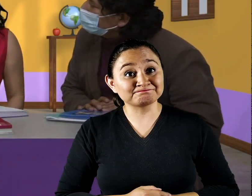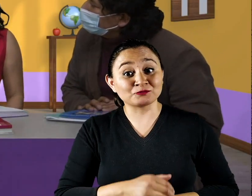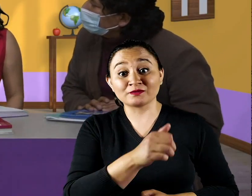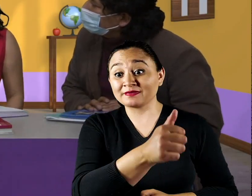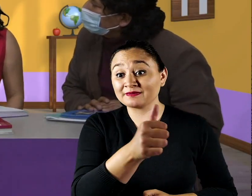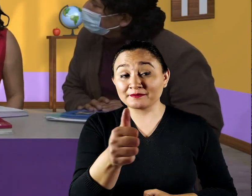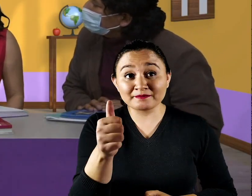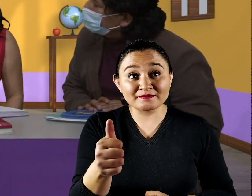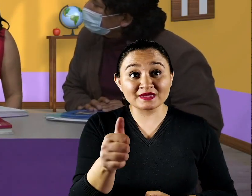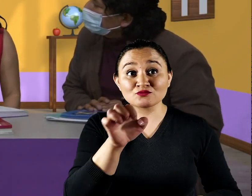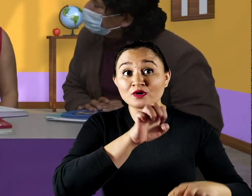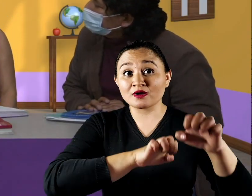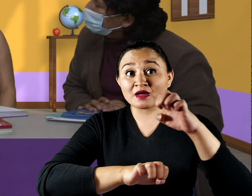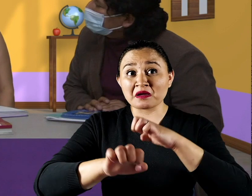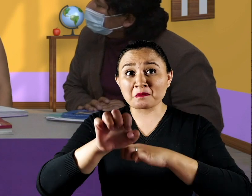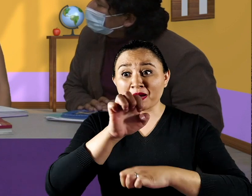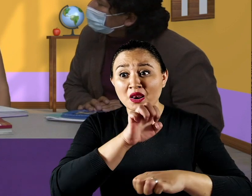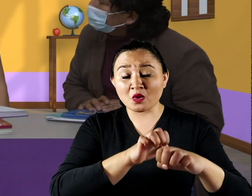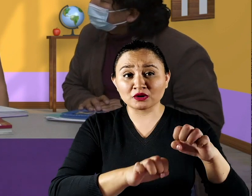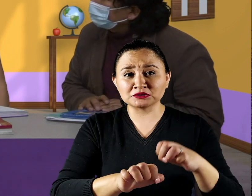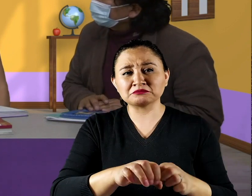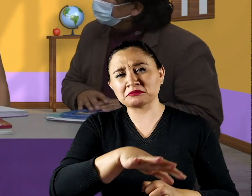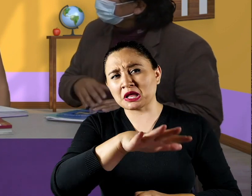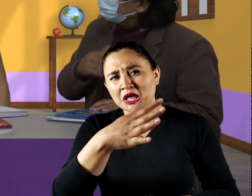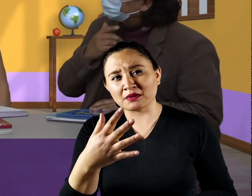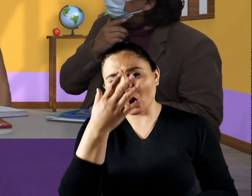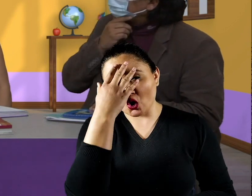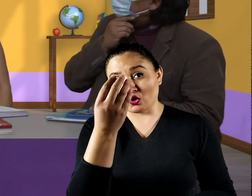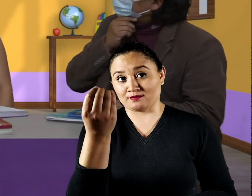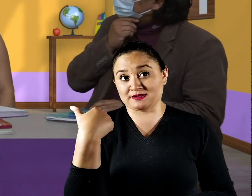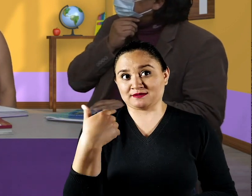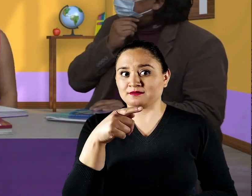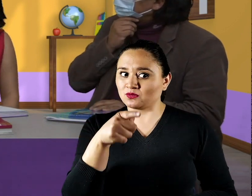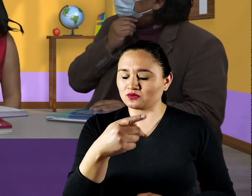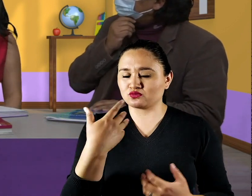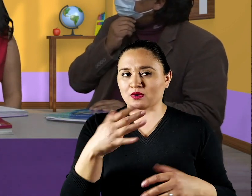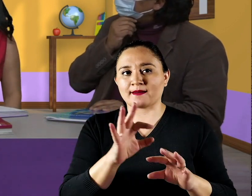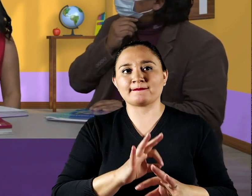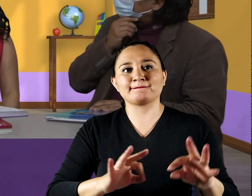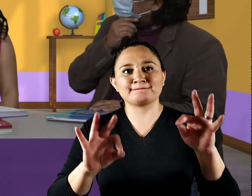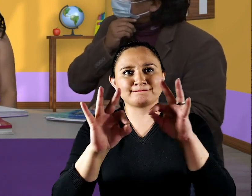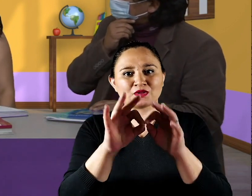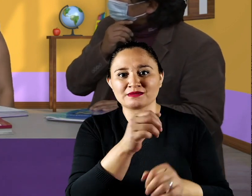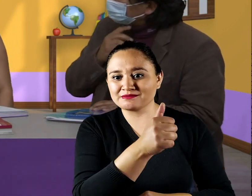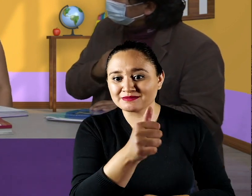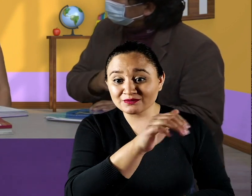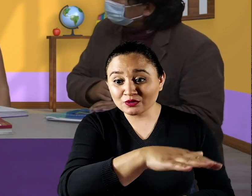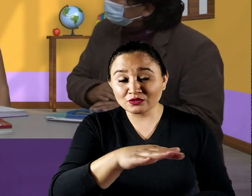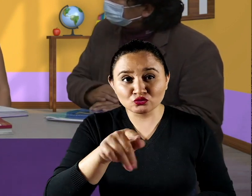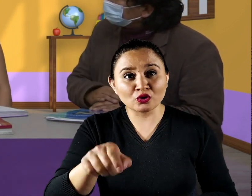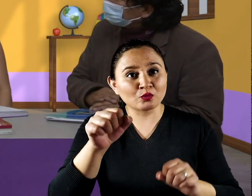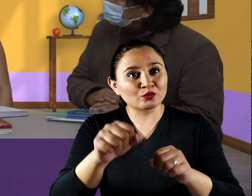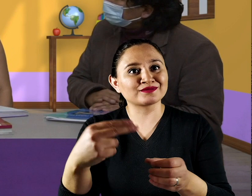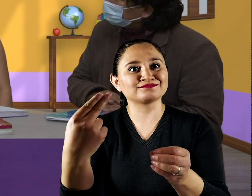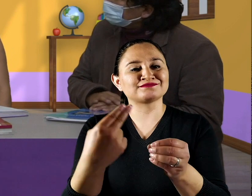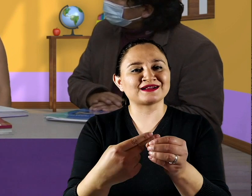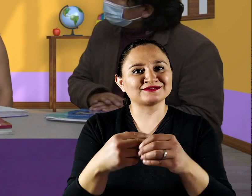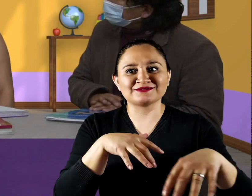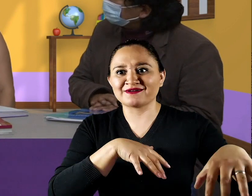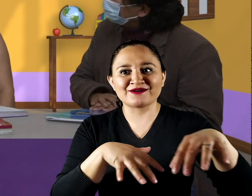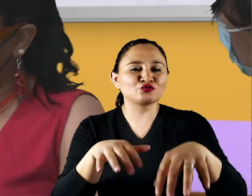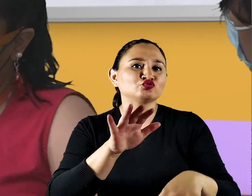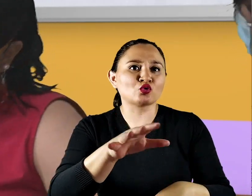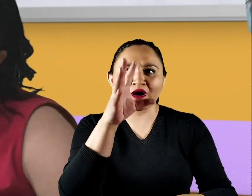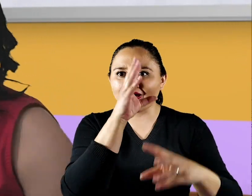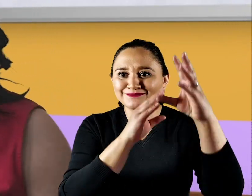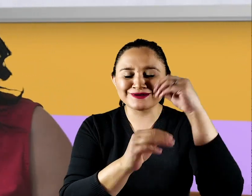ha pasado a un segundo plano, aunque esta permite al estudiante ser participante activo en su proceso de